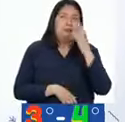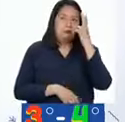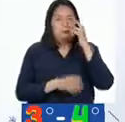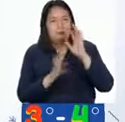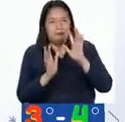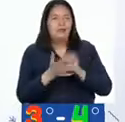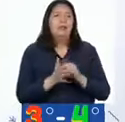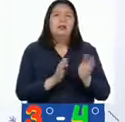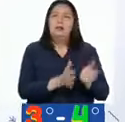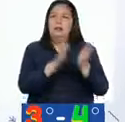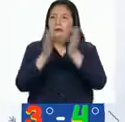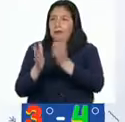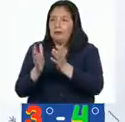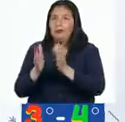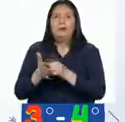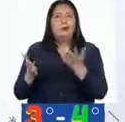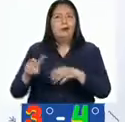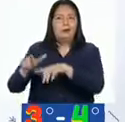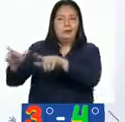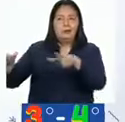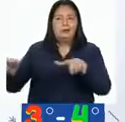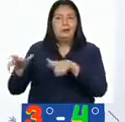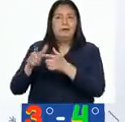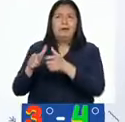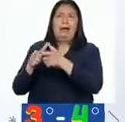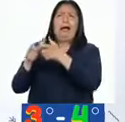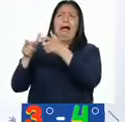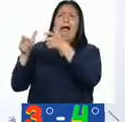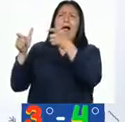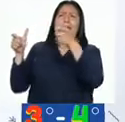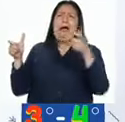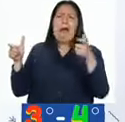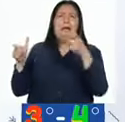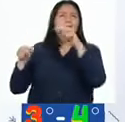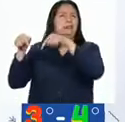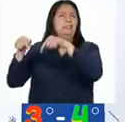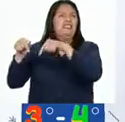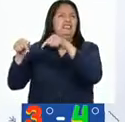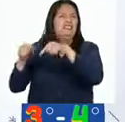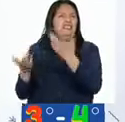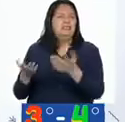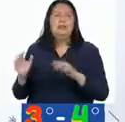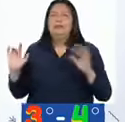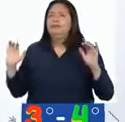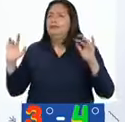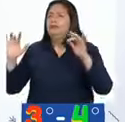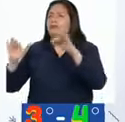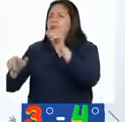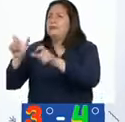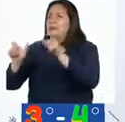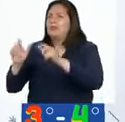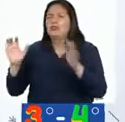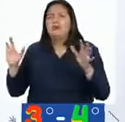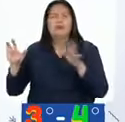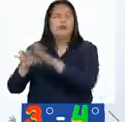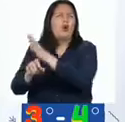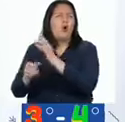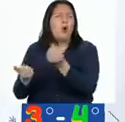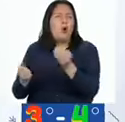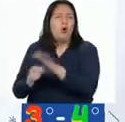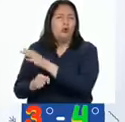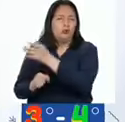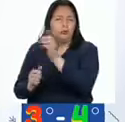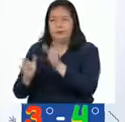aventuras. Por último, Pablo entró a una esfera enorme. Esta esfera es la esfera pública o también el espacio